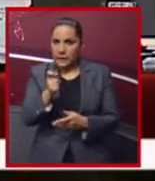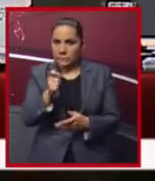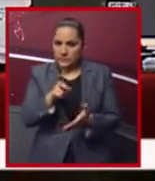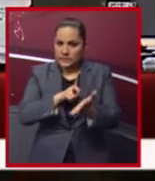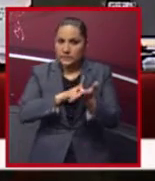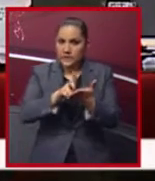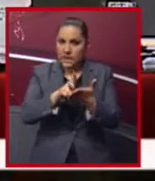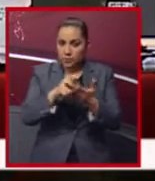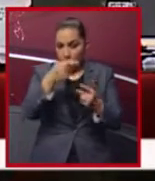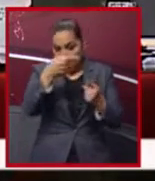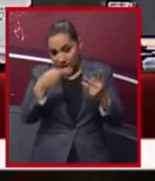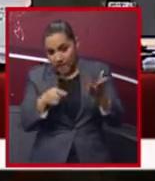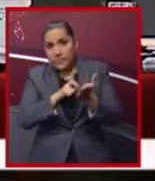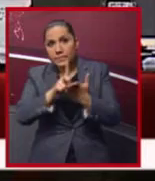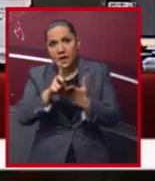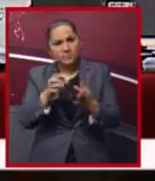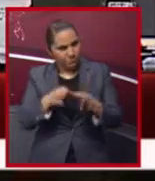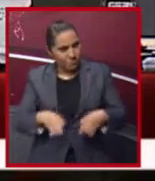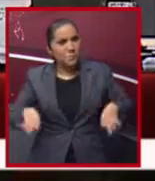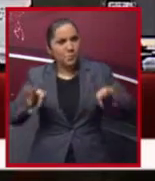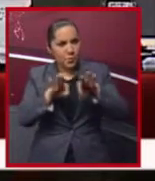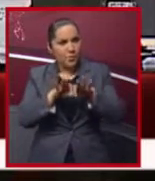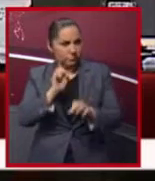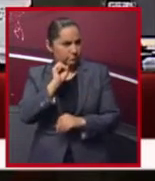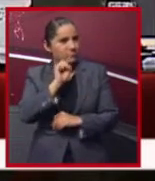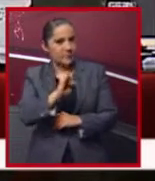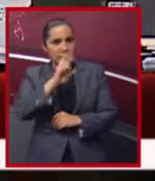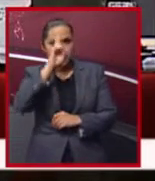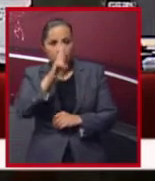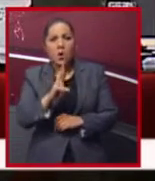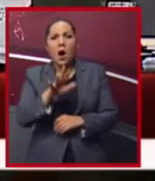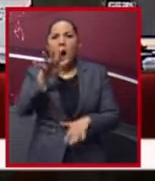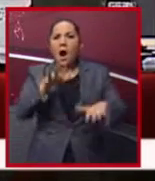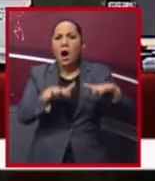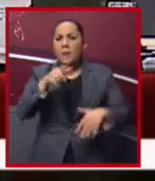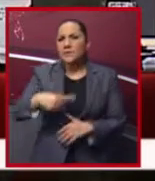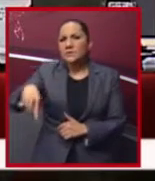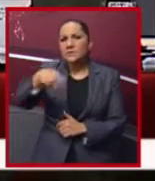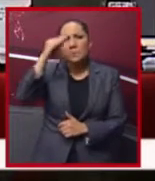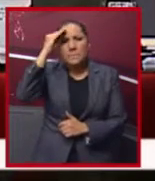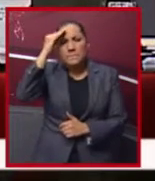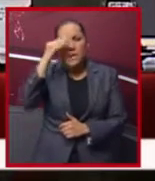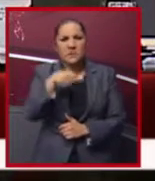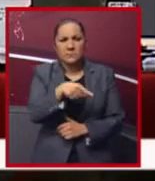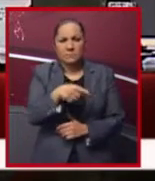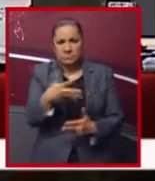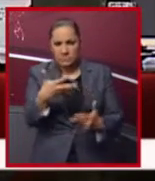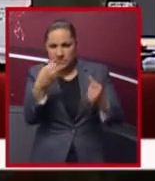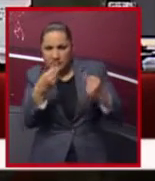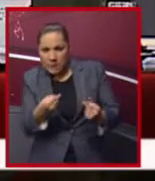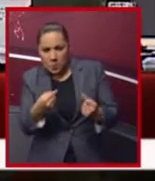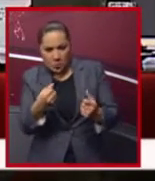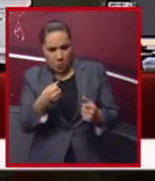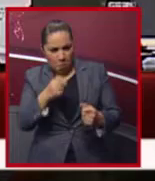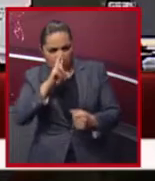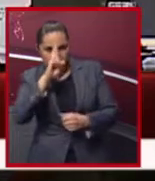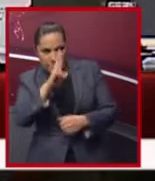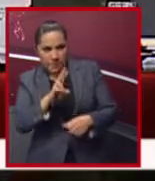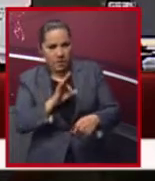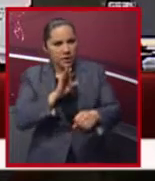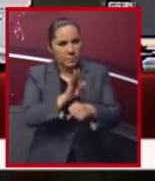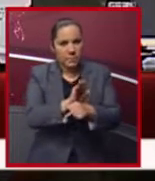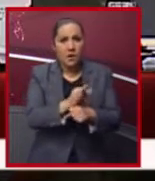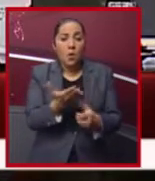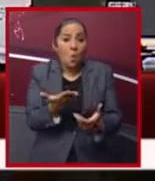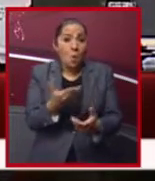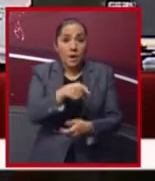son difusos o porque son difíciles de constatar como algo escandaloso, pero la violación a los derechos humanos